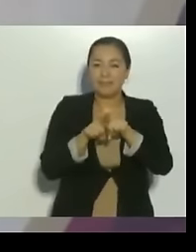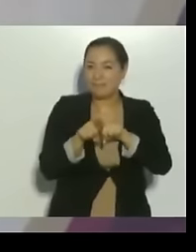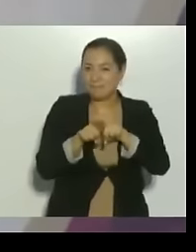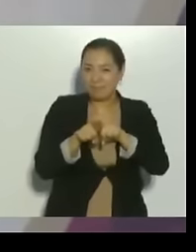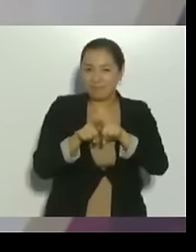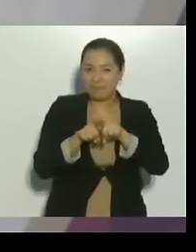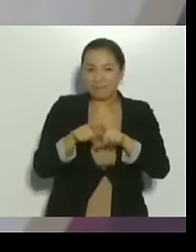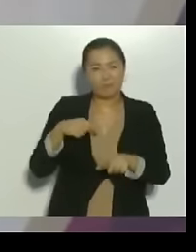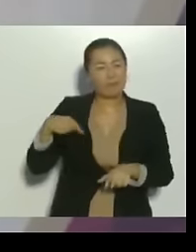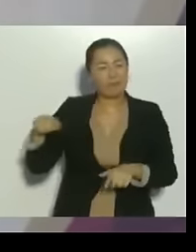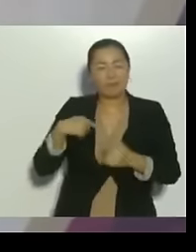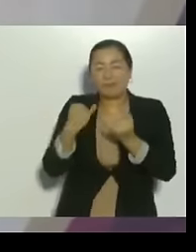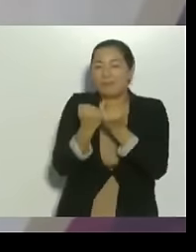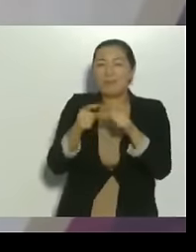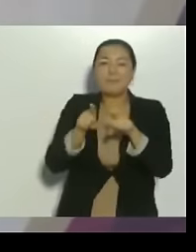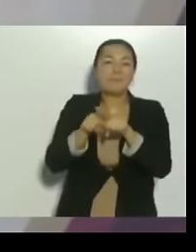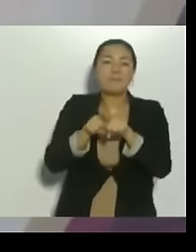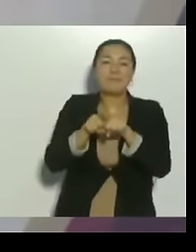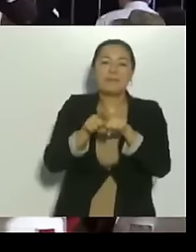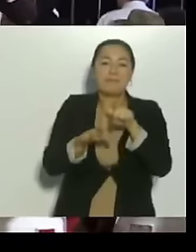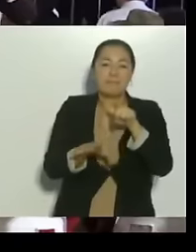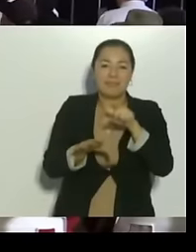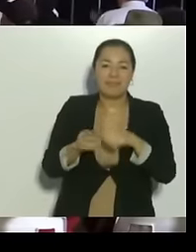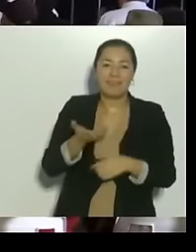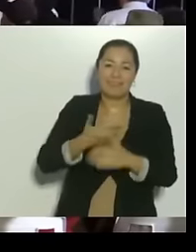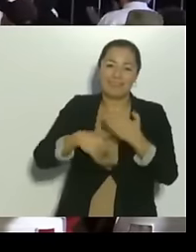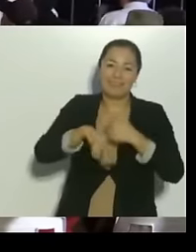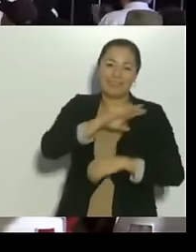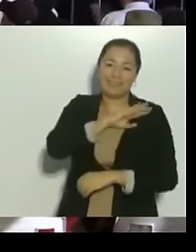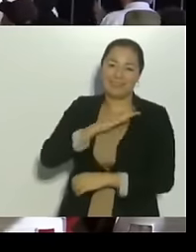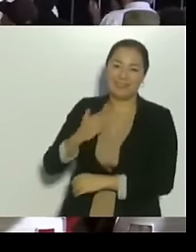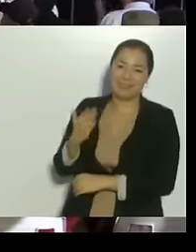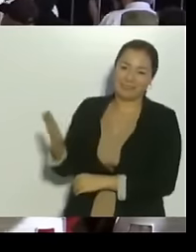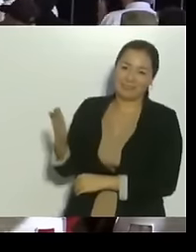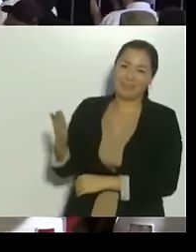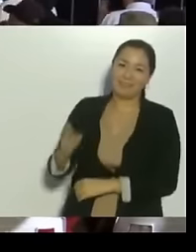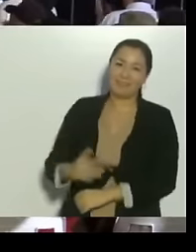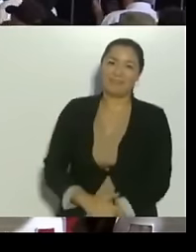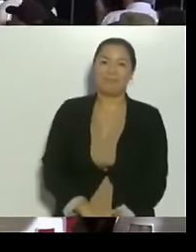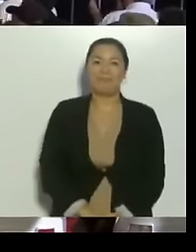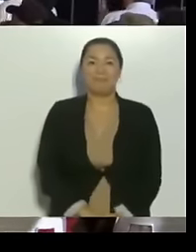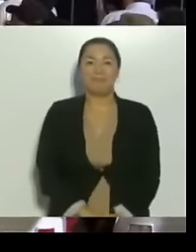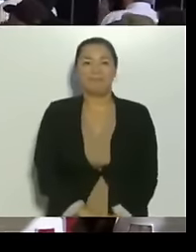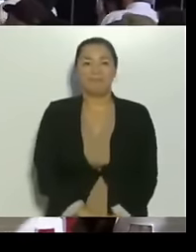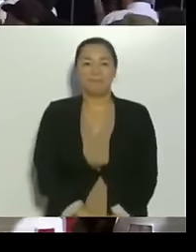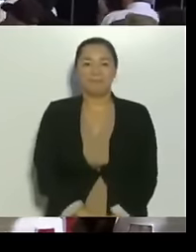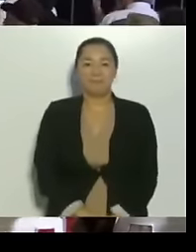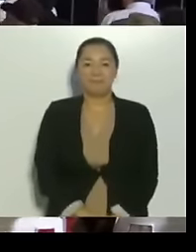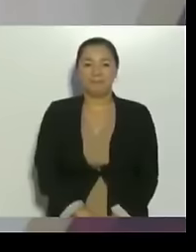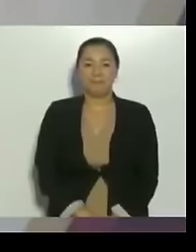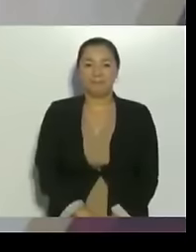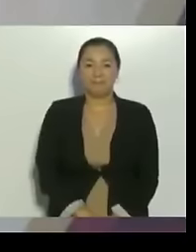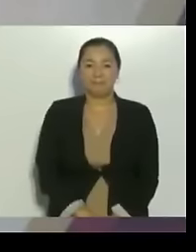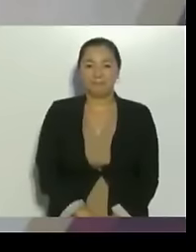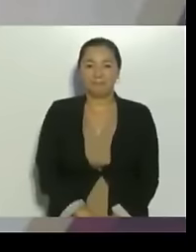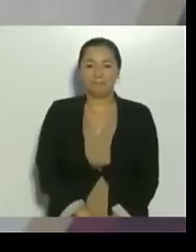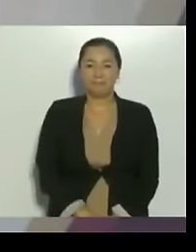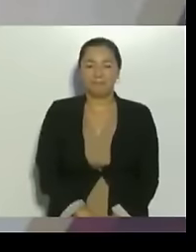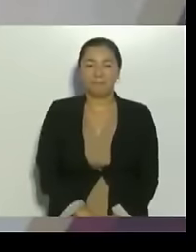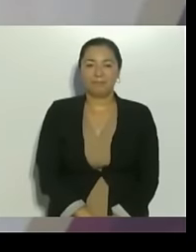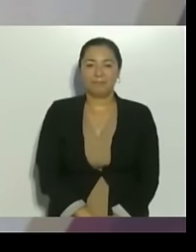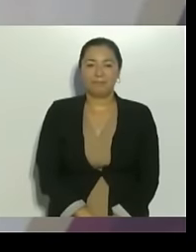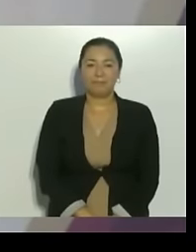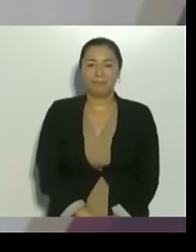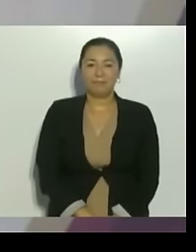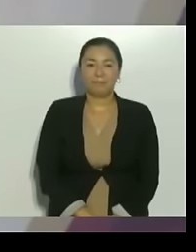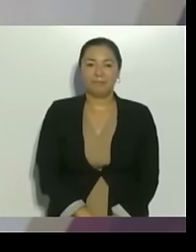dice así en la página 312 en la antigüedad La redención se refería al acto por medio del cual un esclavo